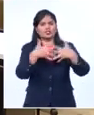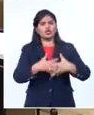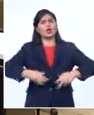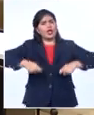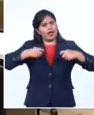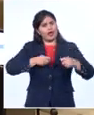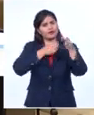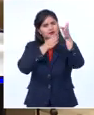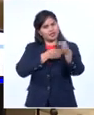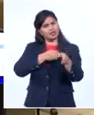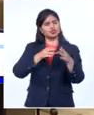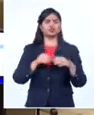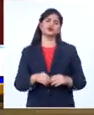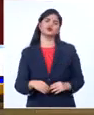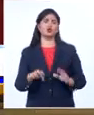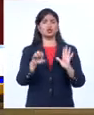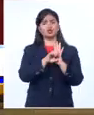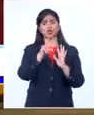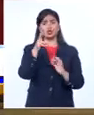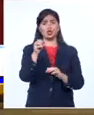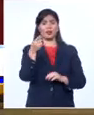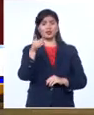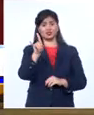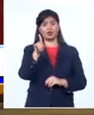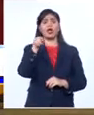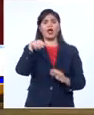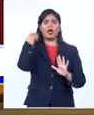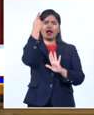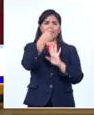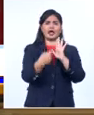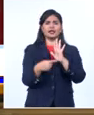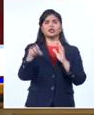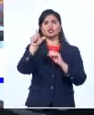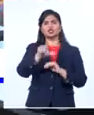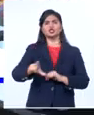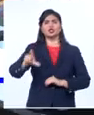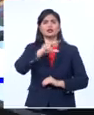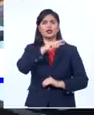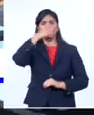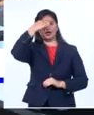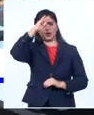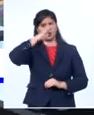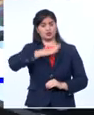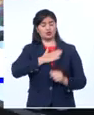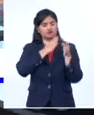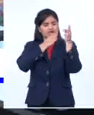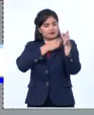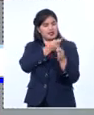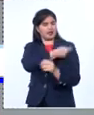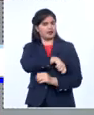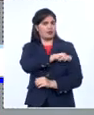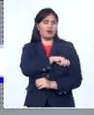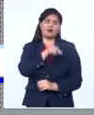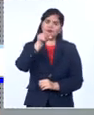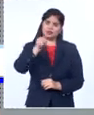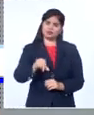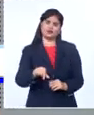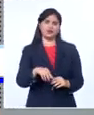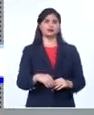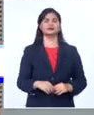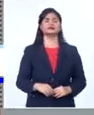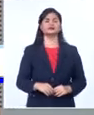La Constitución del 2019 afianzó el carácter socialista de la revolución y la dignidad del cubano. A partir de